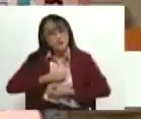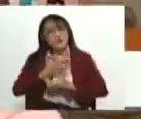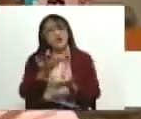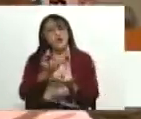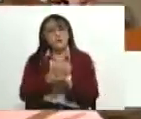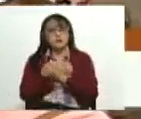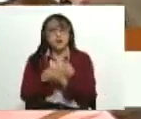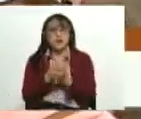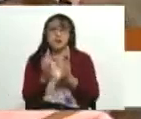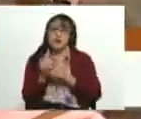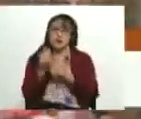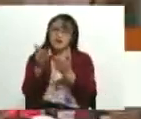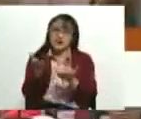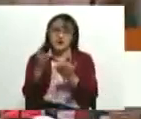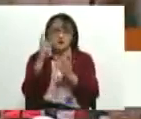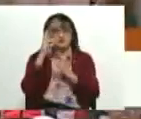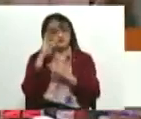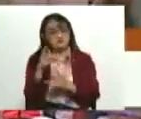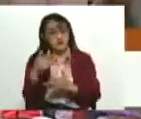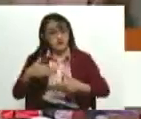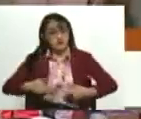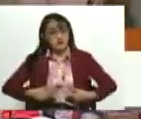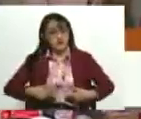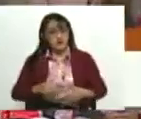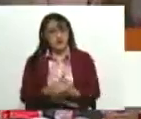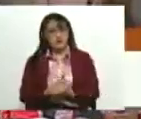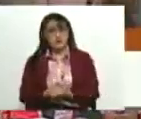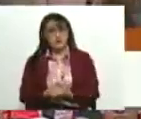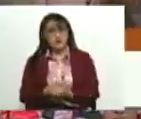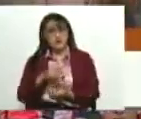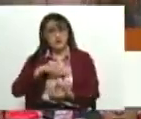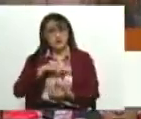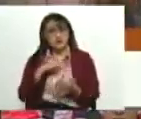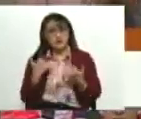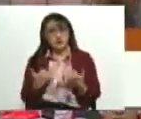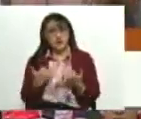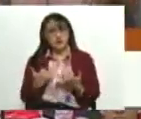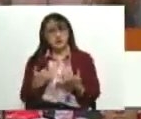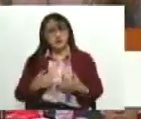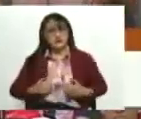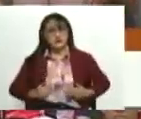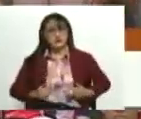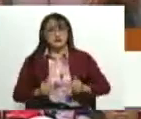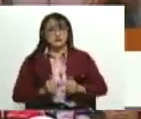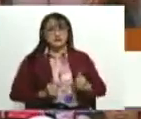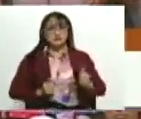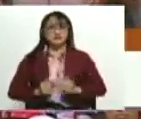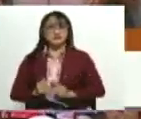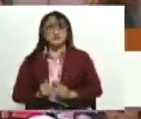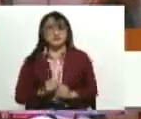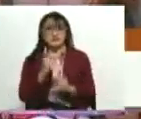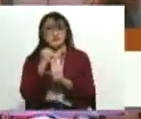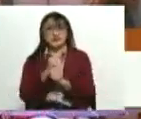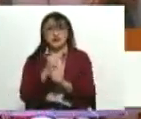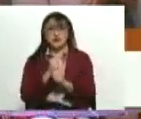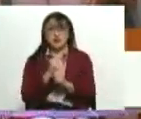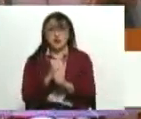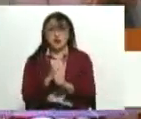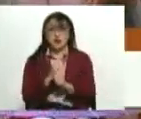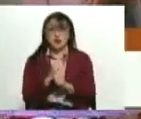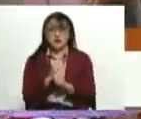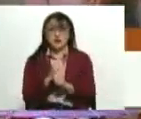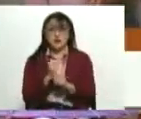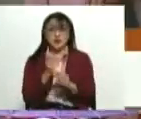su liderazgo, reconociendo su esfuerzo, y nosotros estamos aquí en ese sentido trabajando